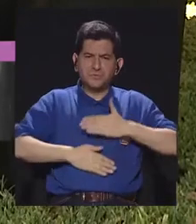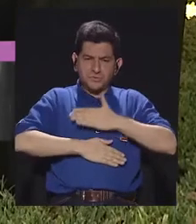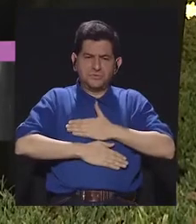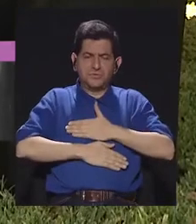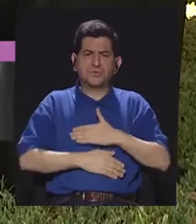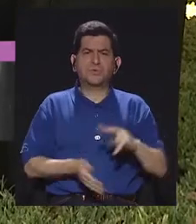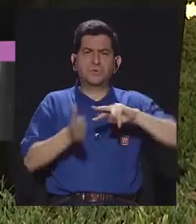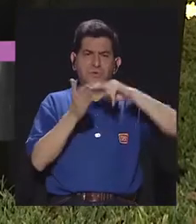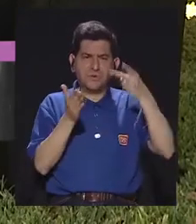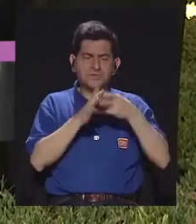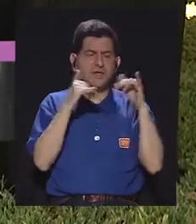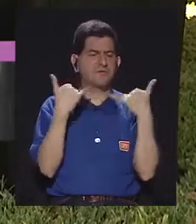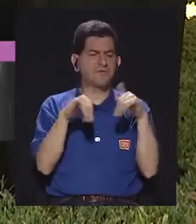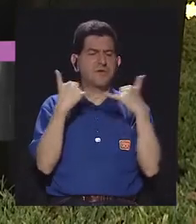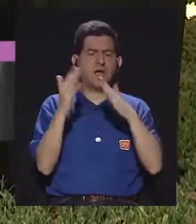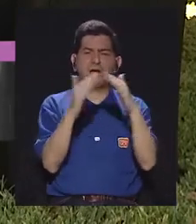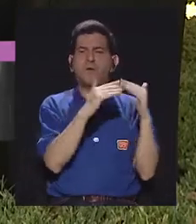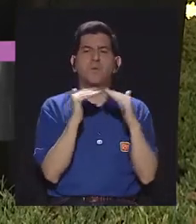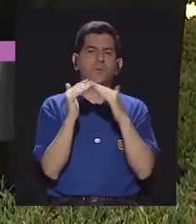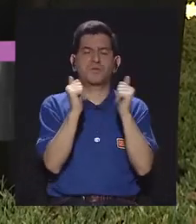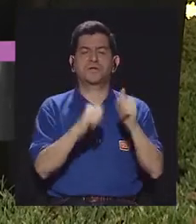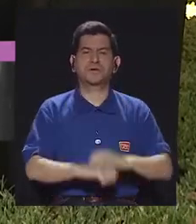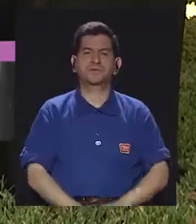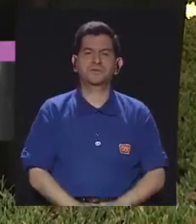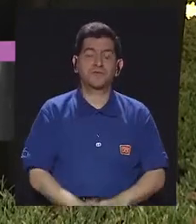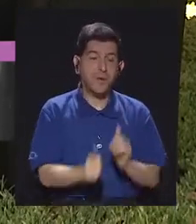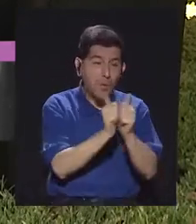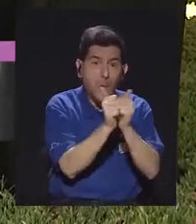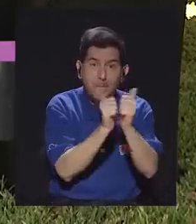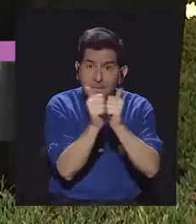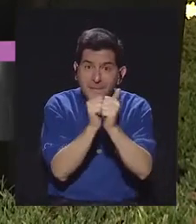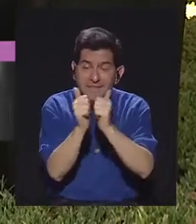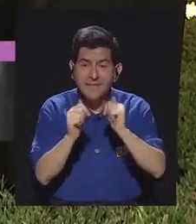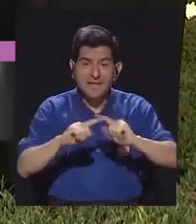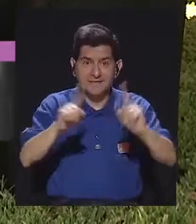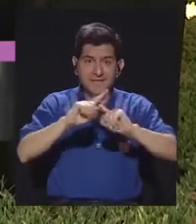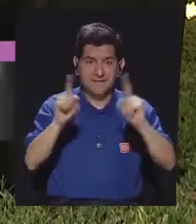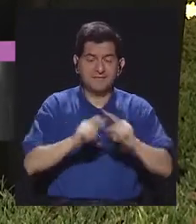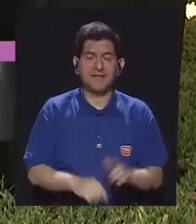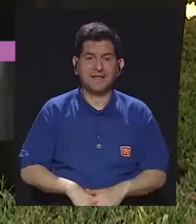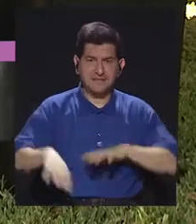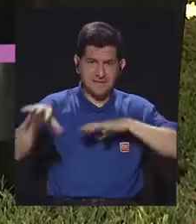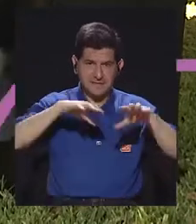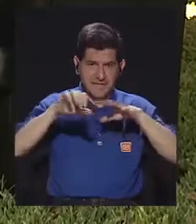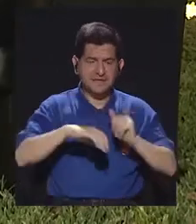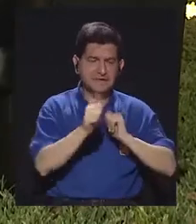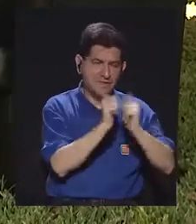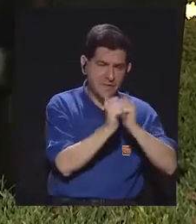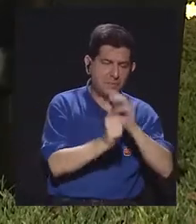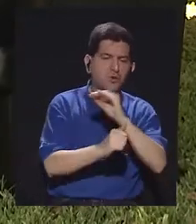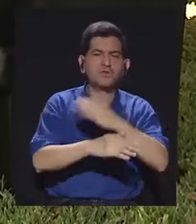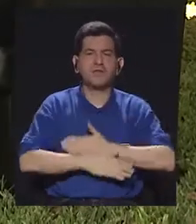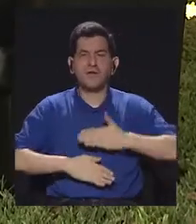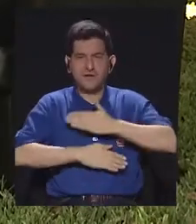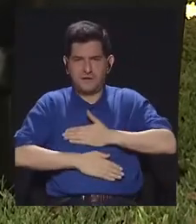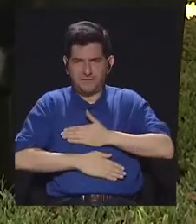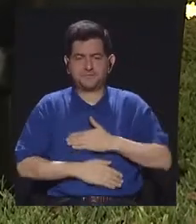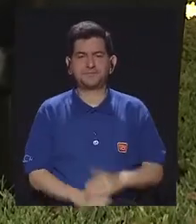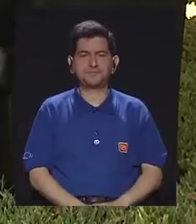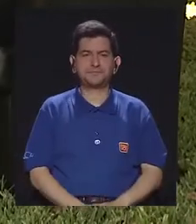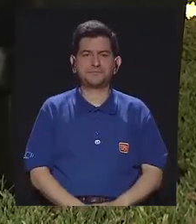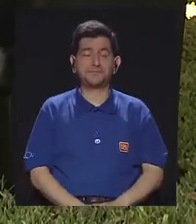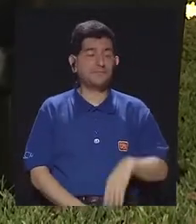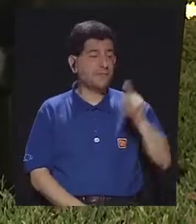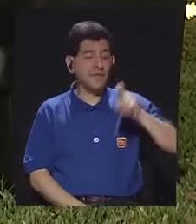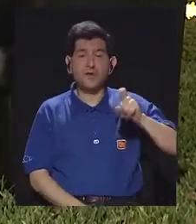recreación, lo que son juegos en las comunidades. Uh-huh. Competencias en las comunidades, actividades deportivas y recreativas. Uh-huh. Entonces, es